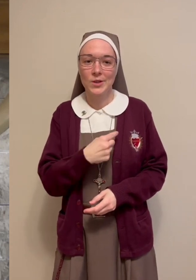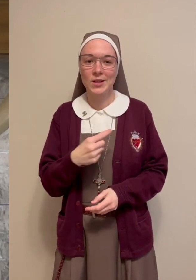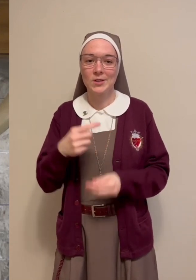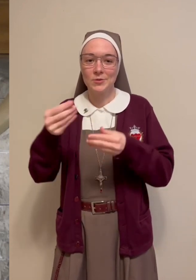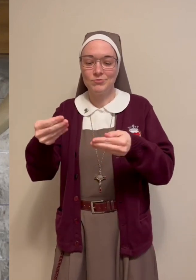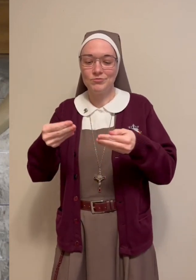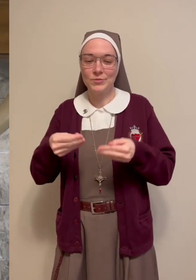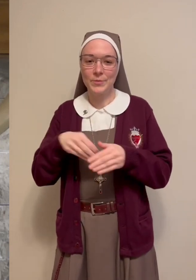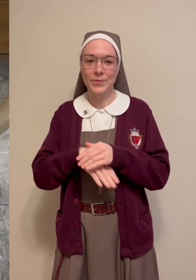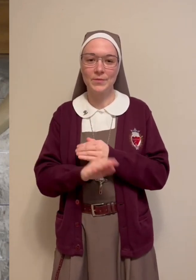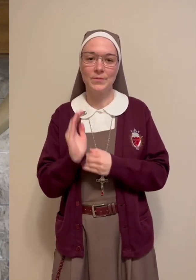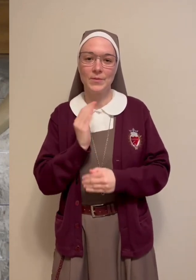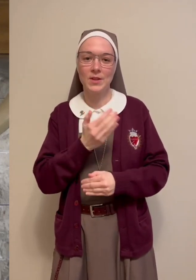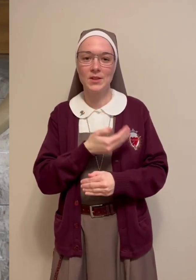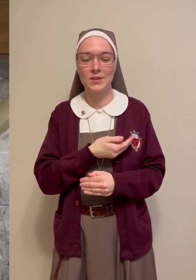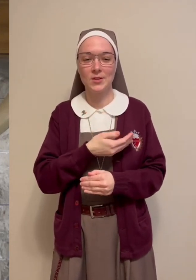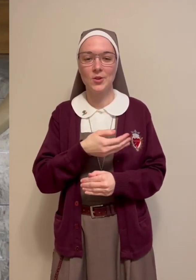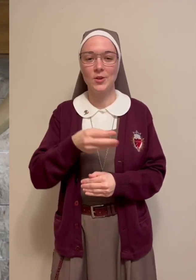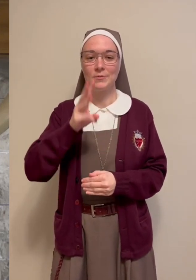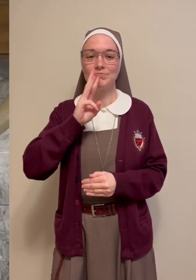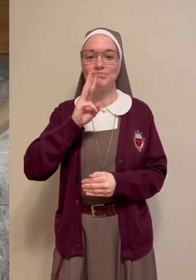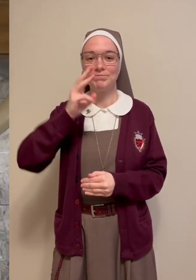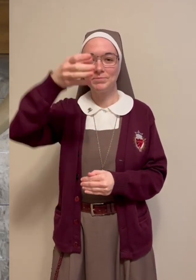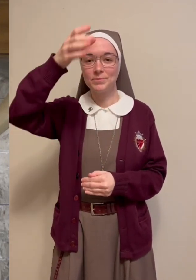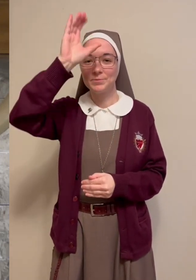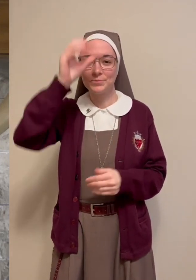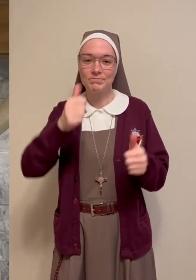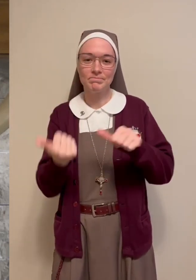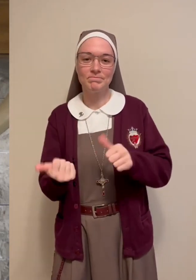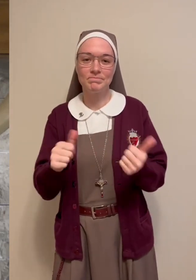que hemos recibido en nuestro bautismo.